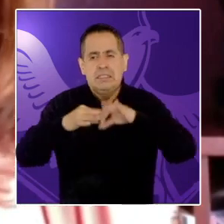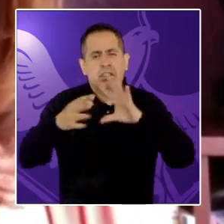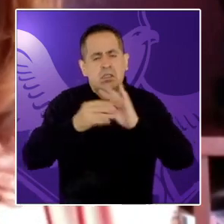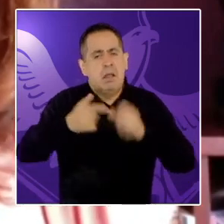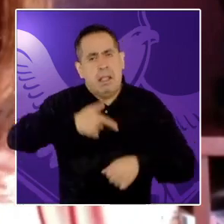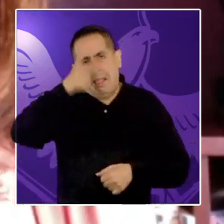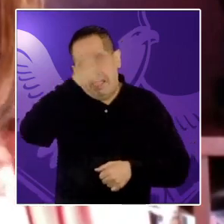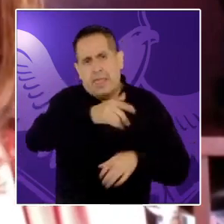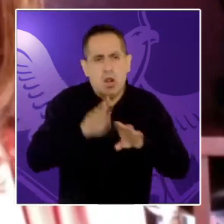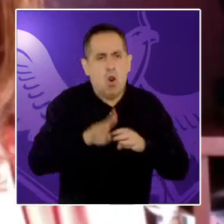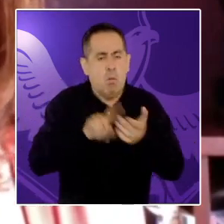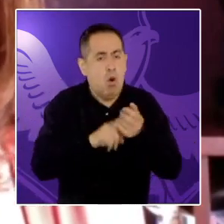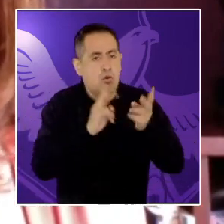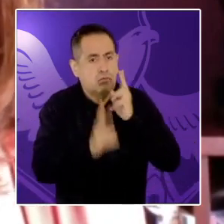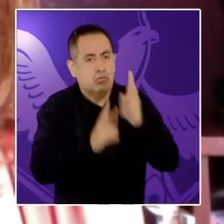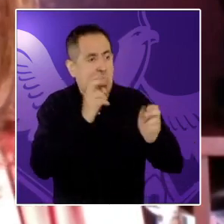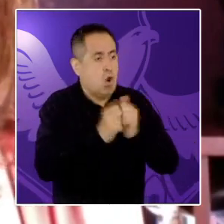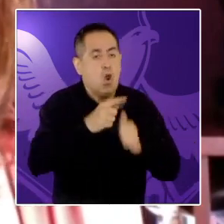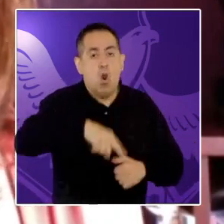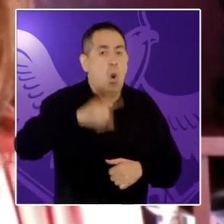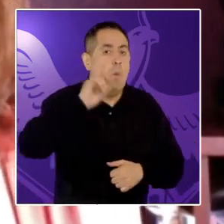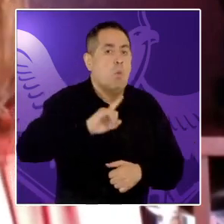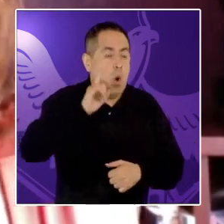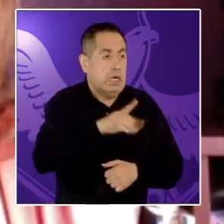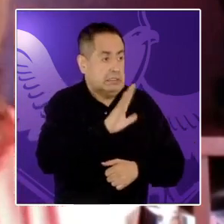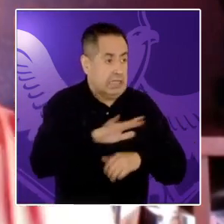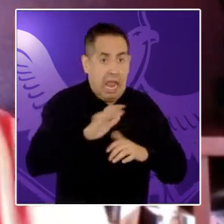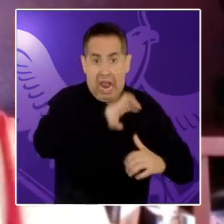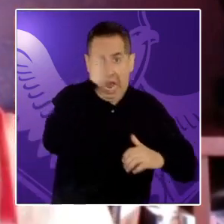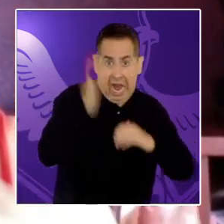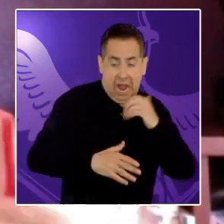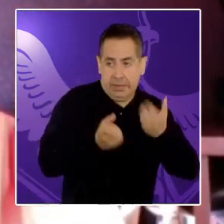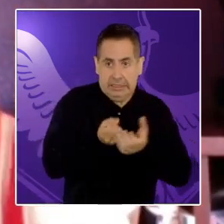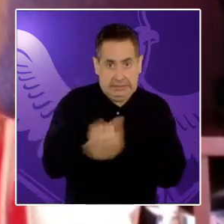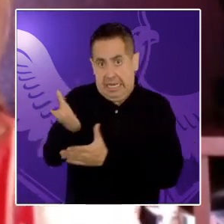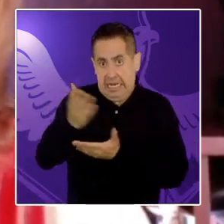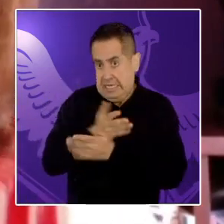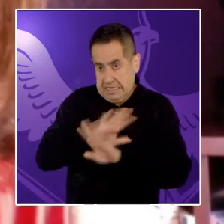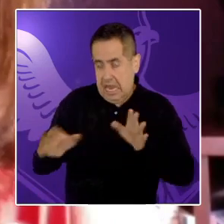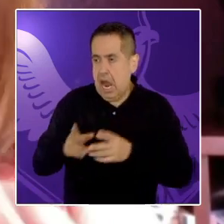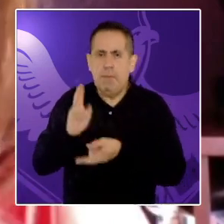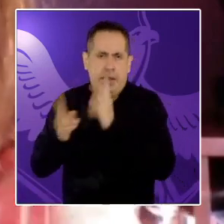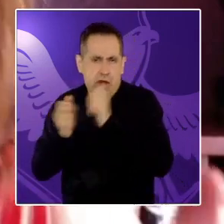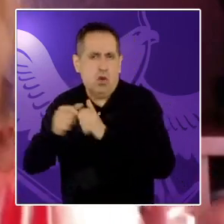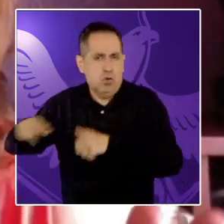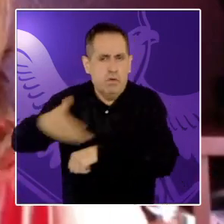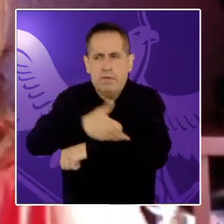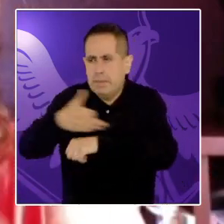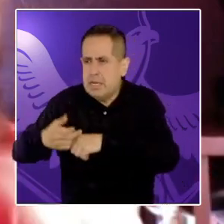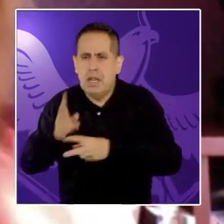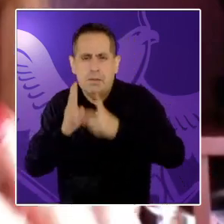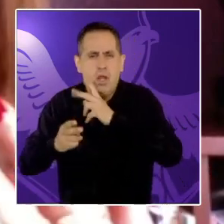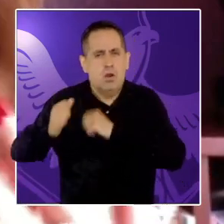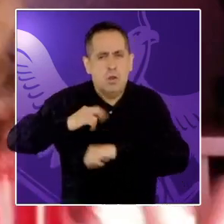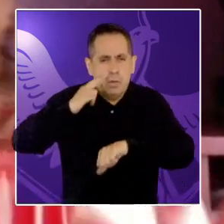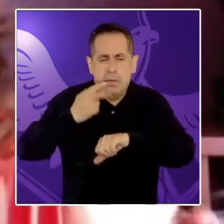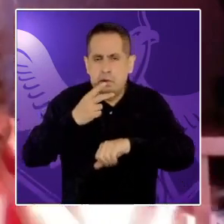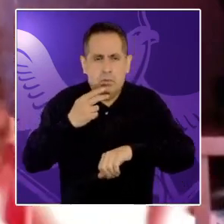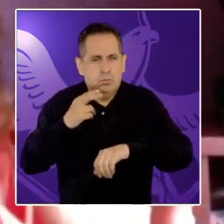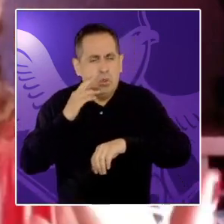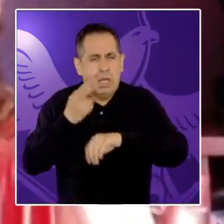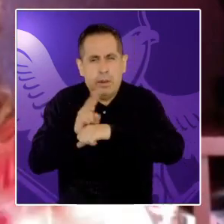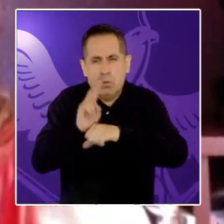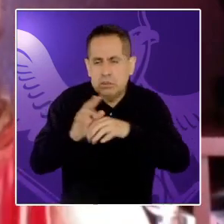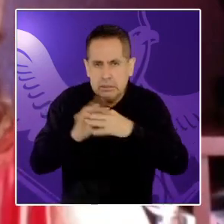nos comentaban, porque lo que nosotros hemos podido hacer es hablar con las mujeres egresadas, las que ya han compurgado, con sus familiares,